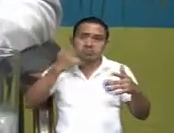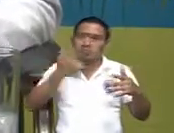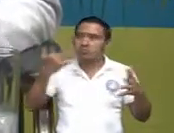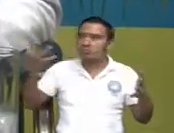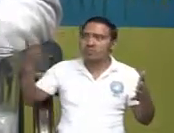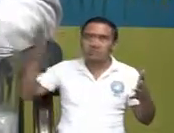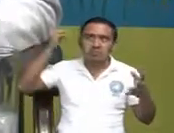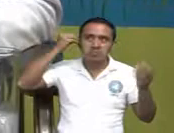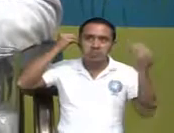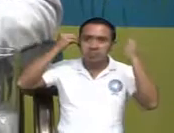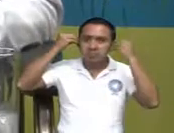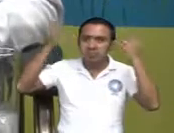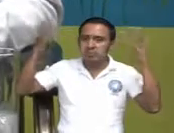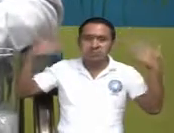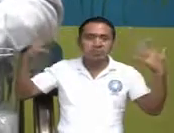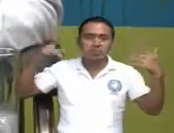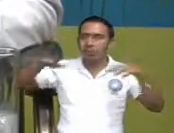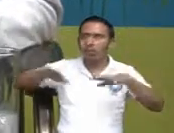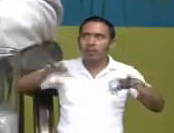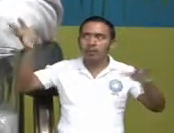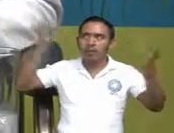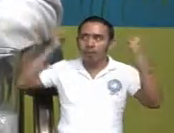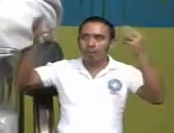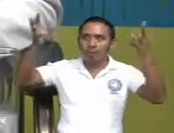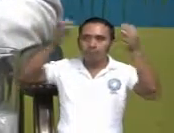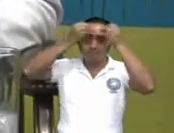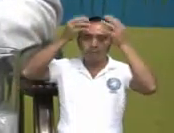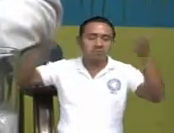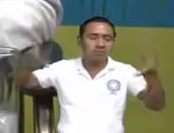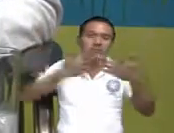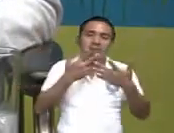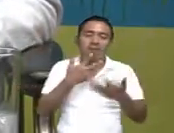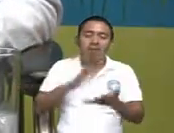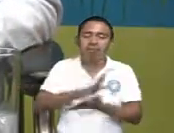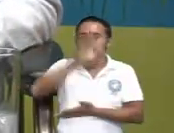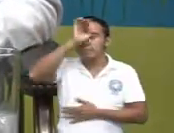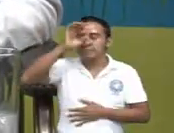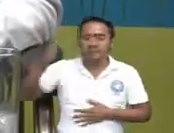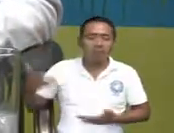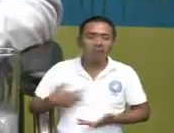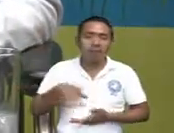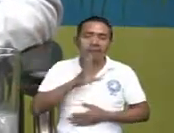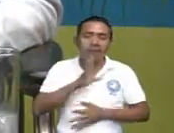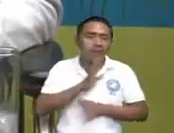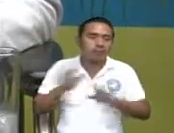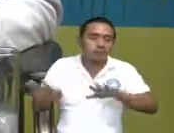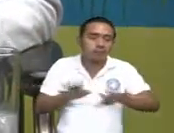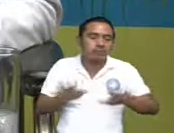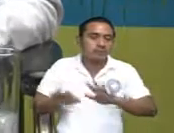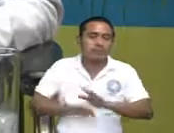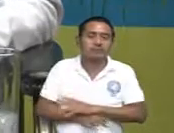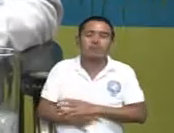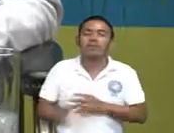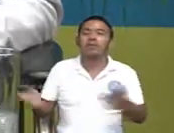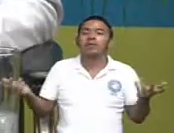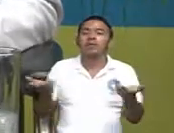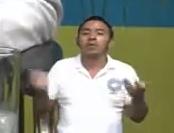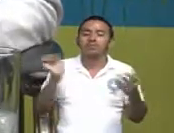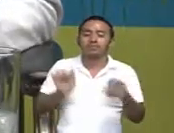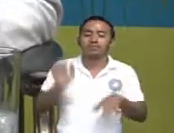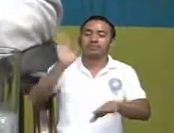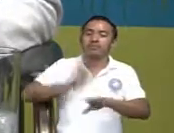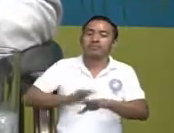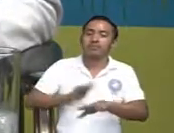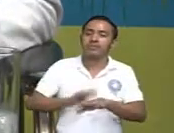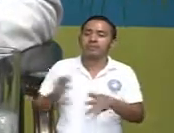poder hablar pero esto se puede detectar a tiempo entonces cuál es el llamado y cuál es que